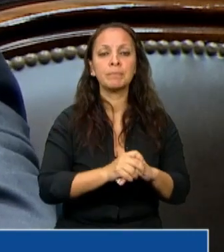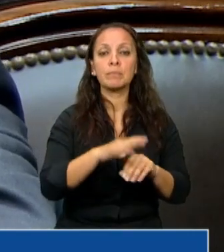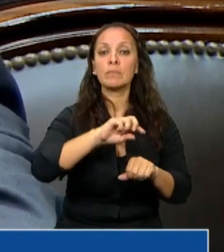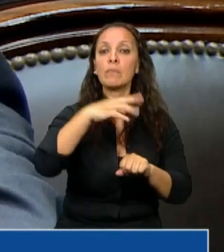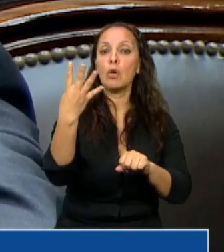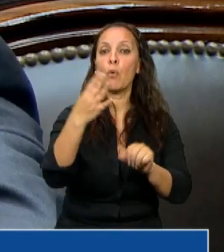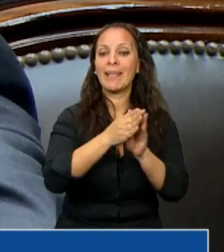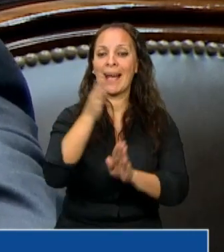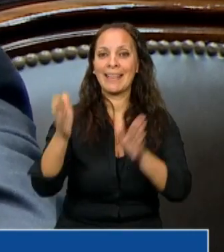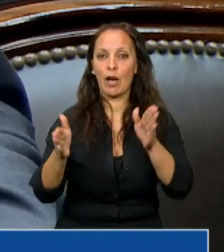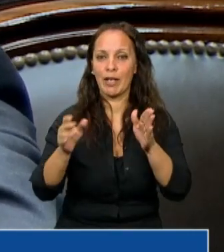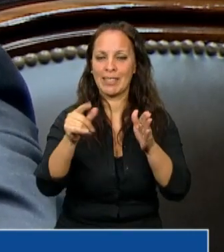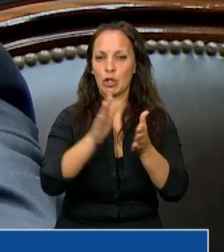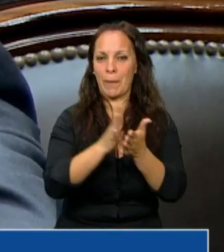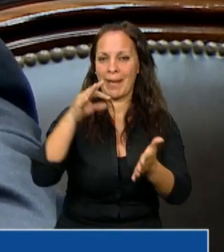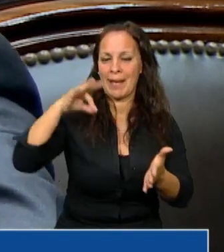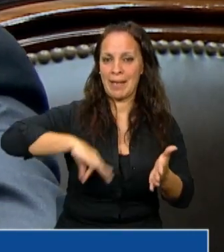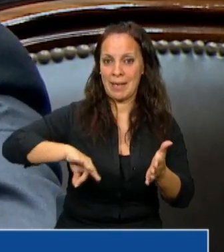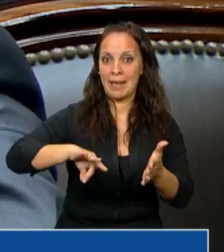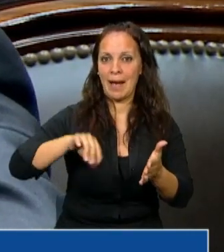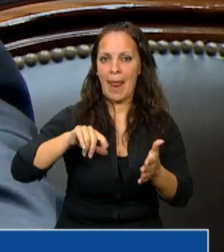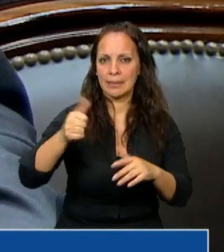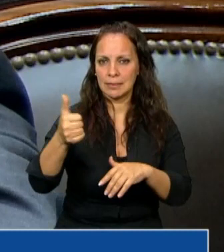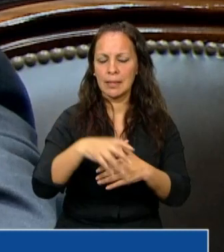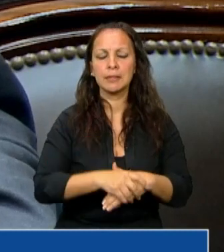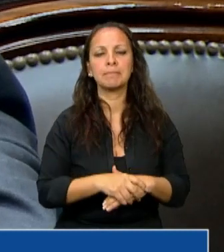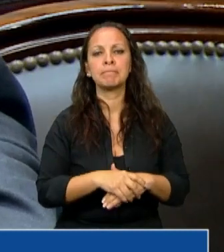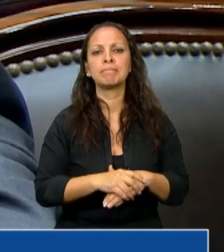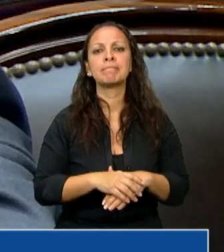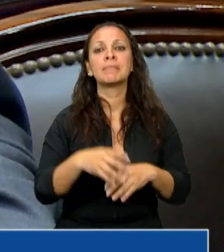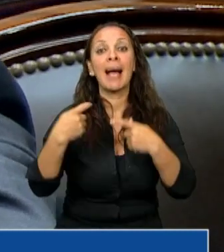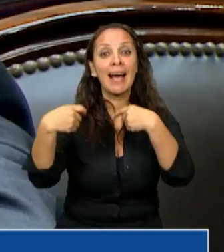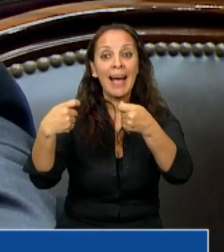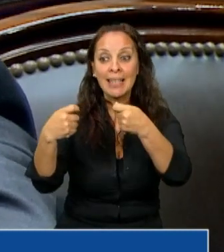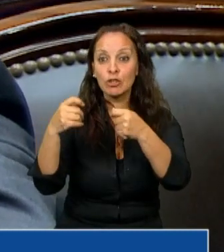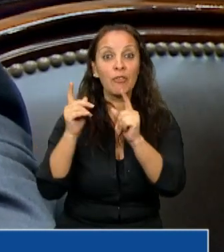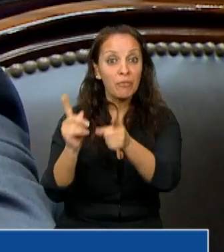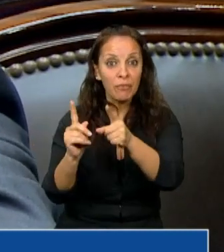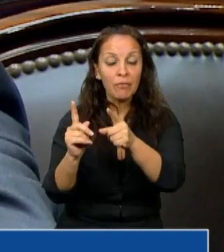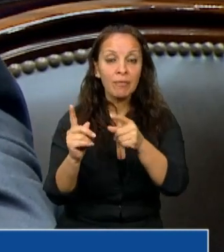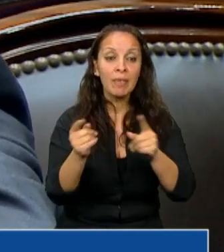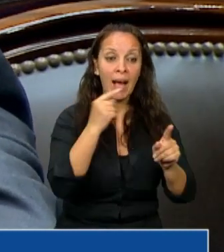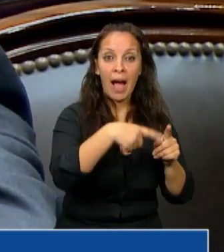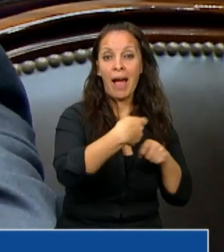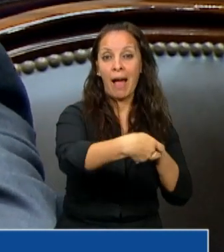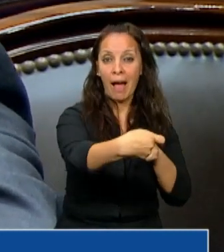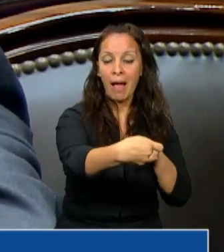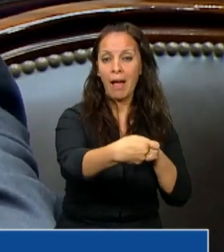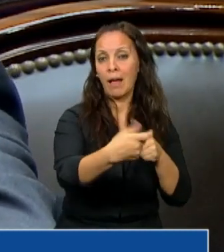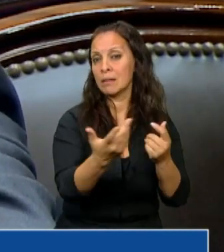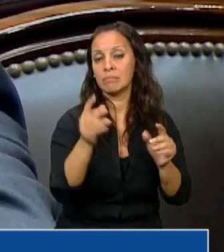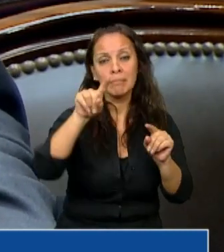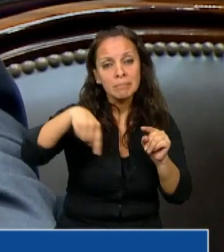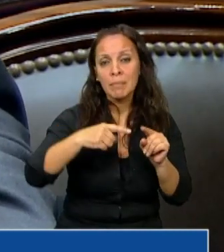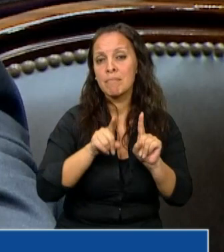de ganancias. Sin baja de gasto público iba a traer lo que trajo: zozobra, un dólar que